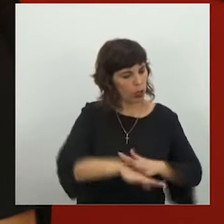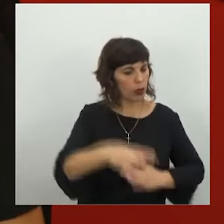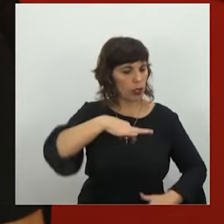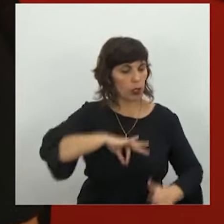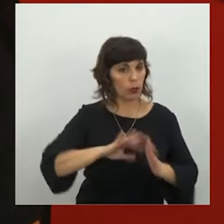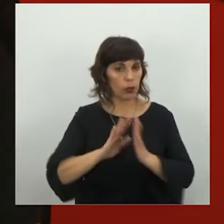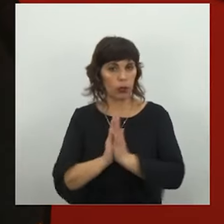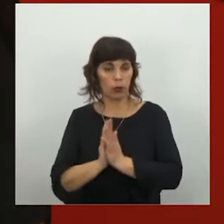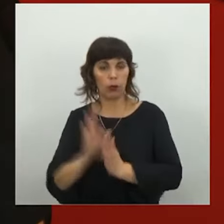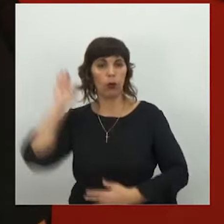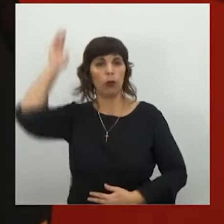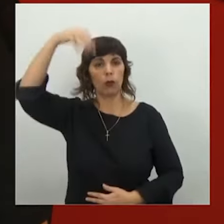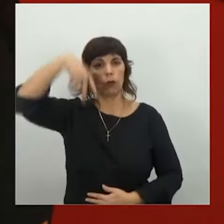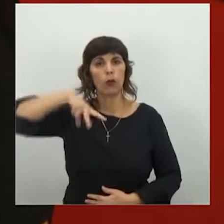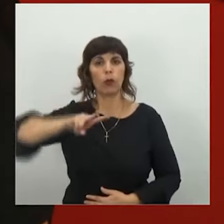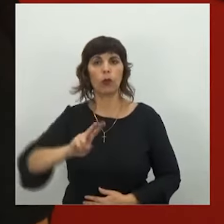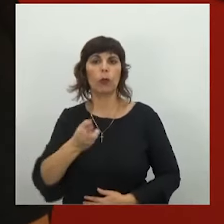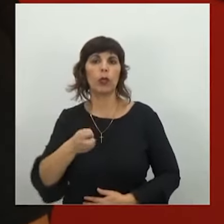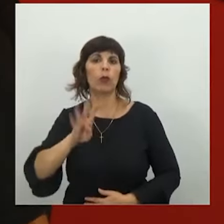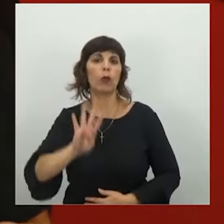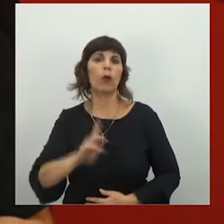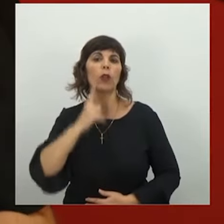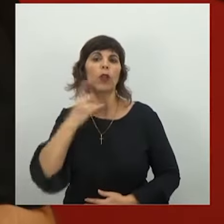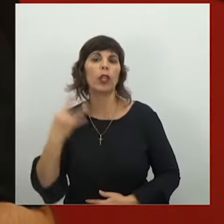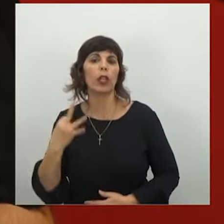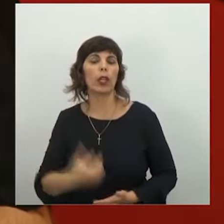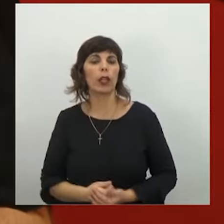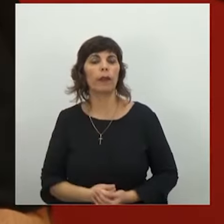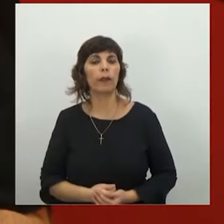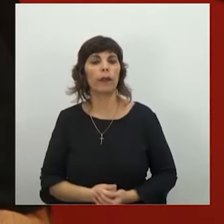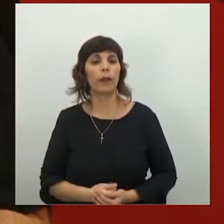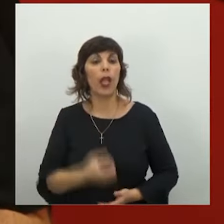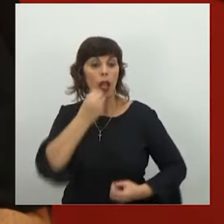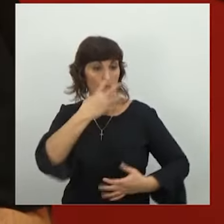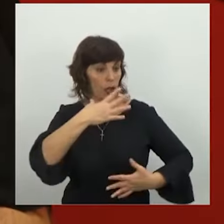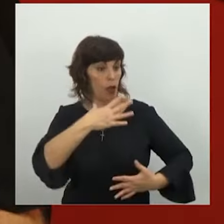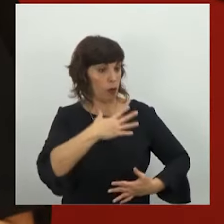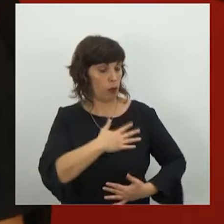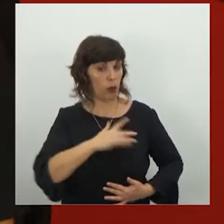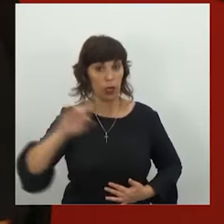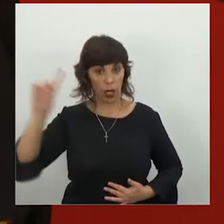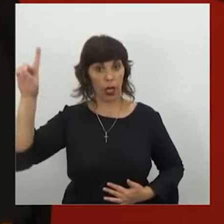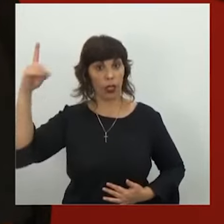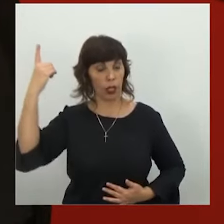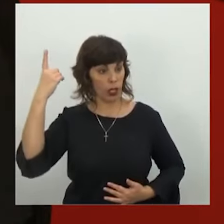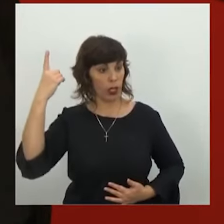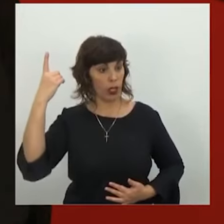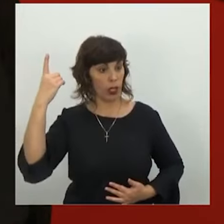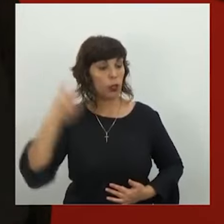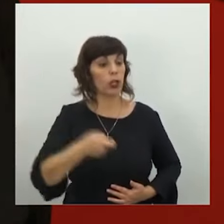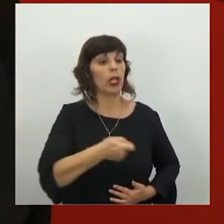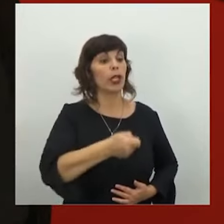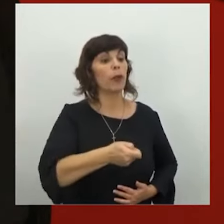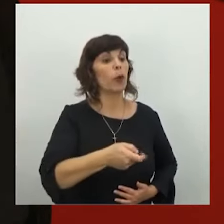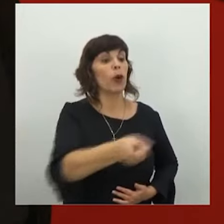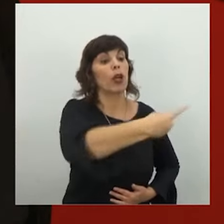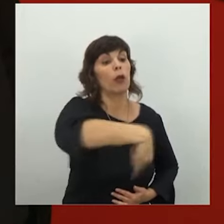como dice Romanos 2:4, ¿no sabéis que es la bondad de Dios que os lleva al